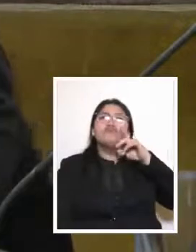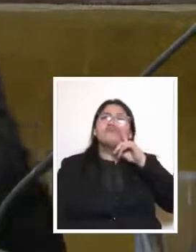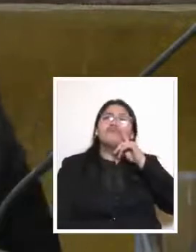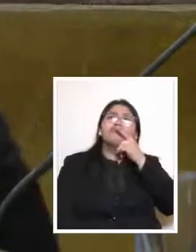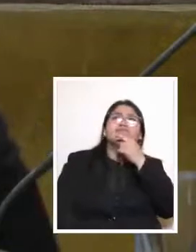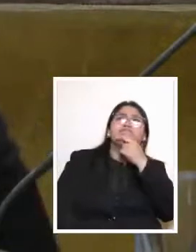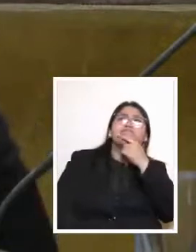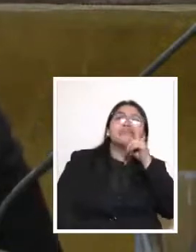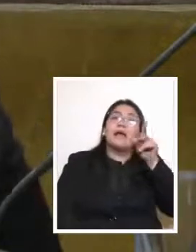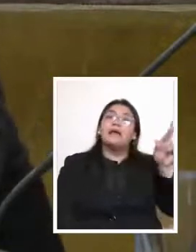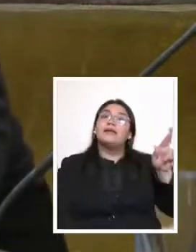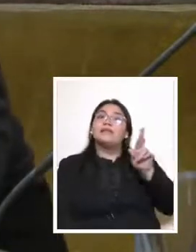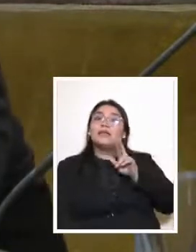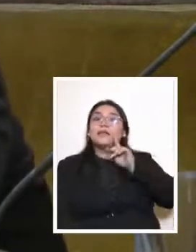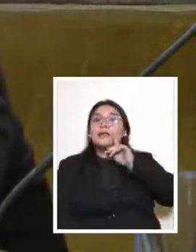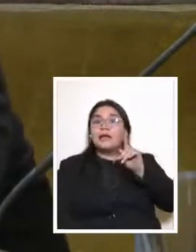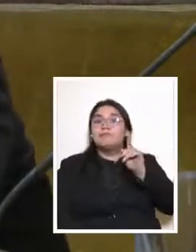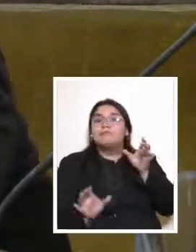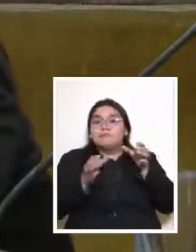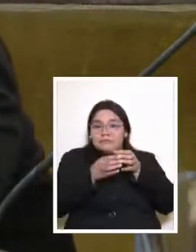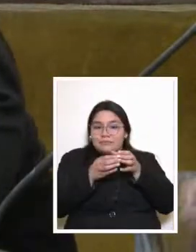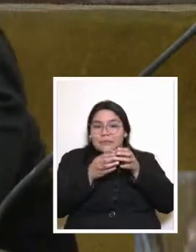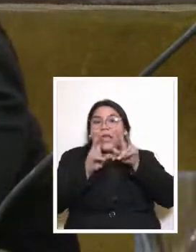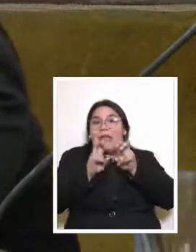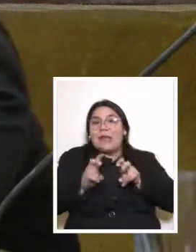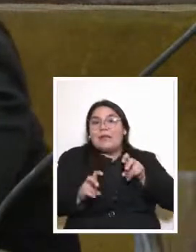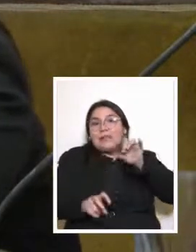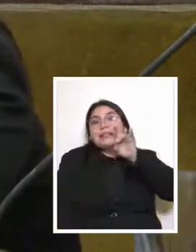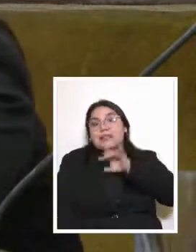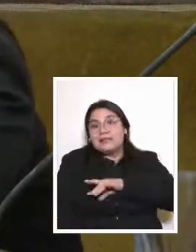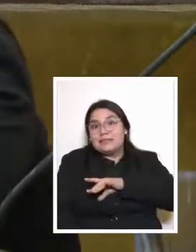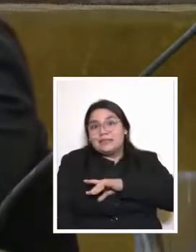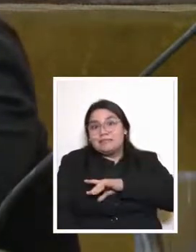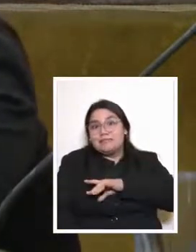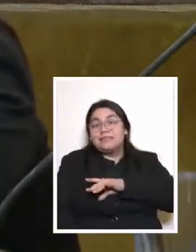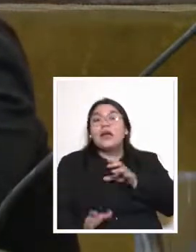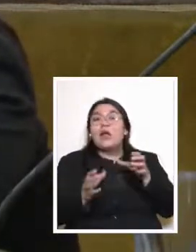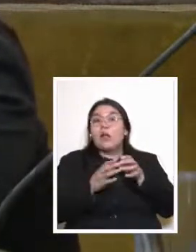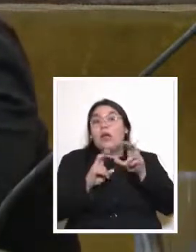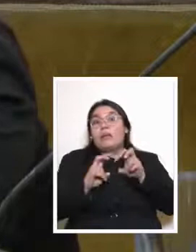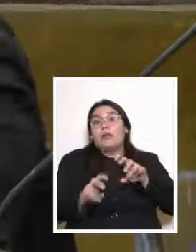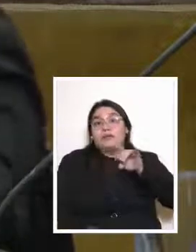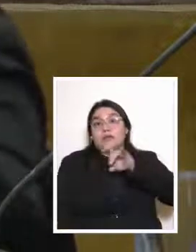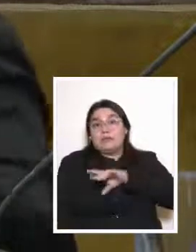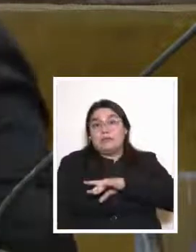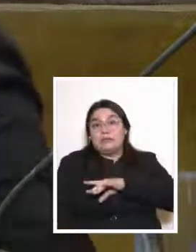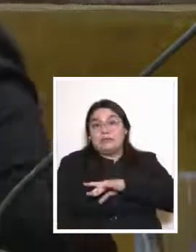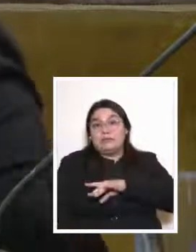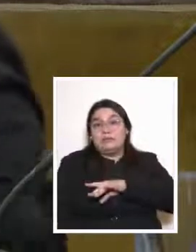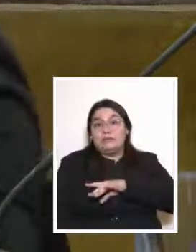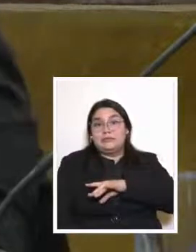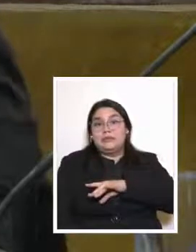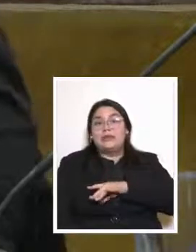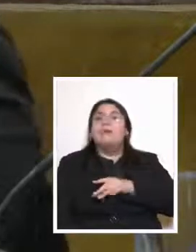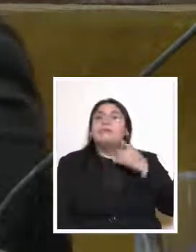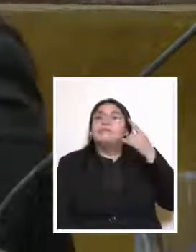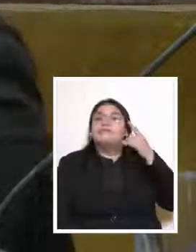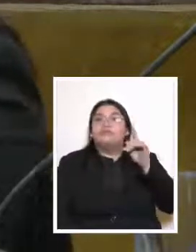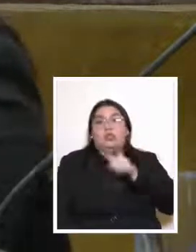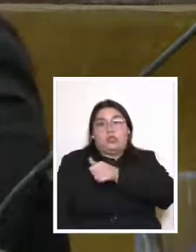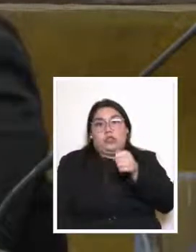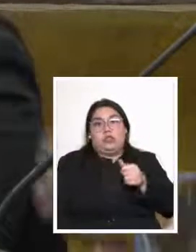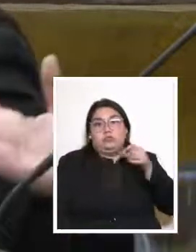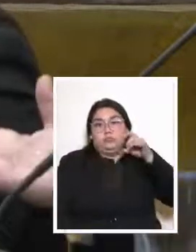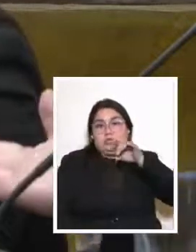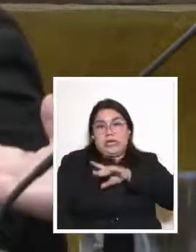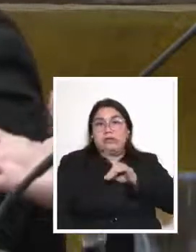los investigadores de Chile, que no necesariamente van a ser chilenos, pero sí todos van a venir acá a usar nuestros